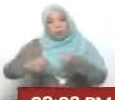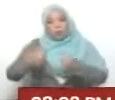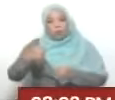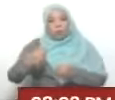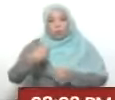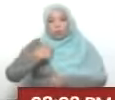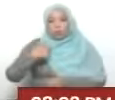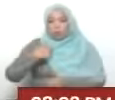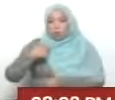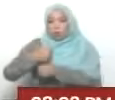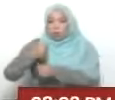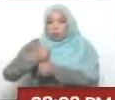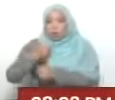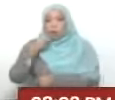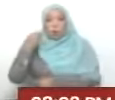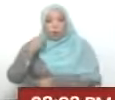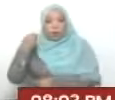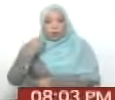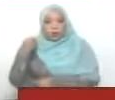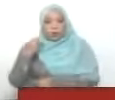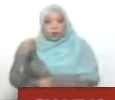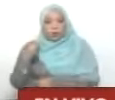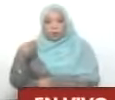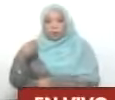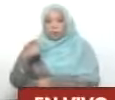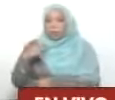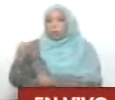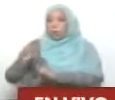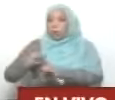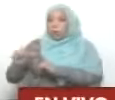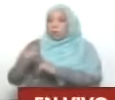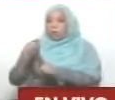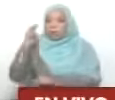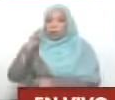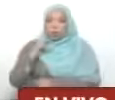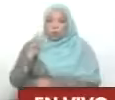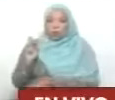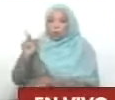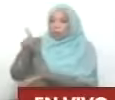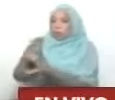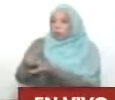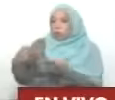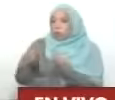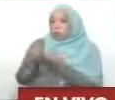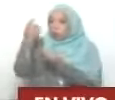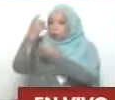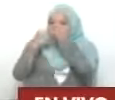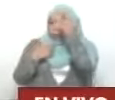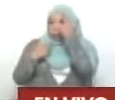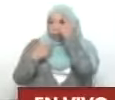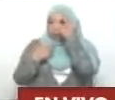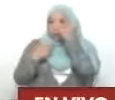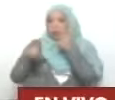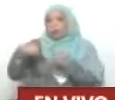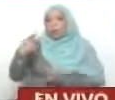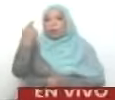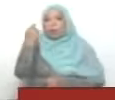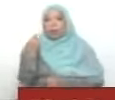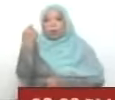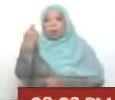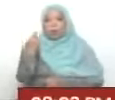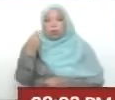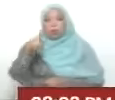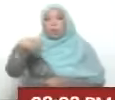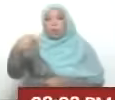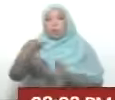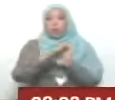sindical, nos llevó a la Dirección Nacional del Movimiento Bolivariano. De allí, diputado. De allí,